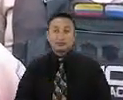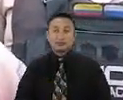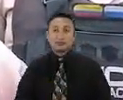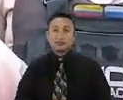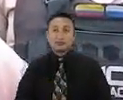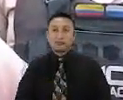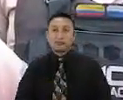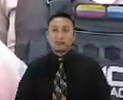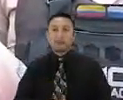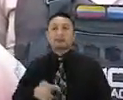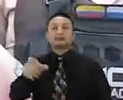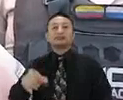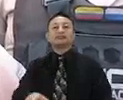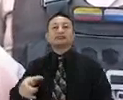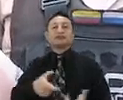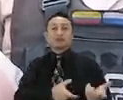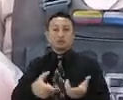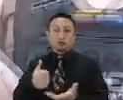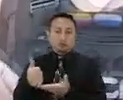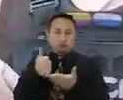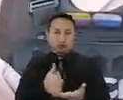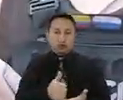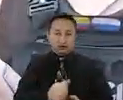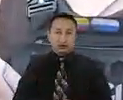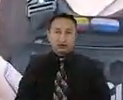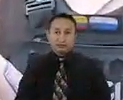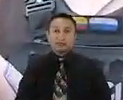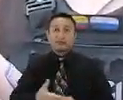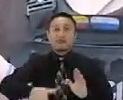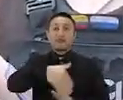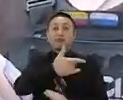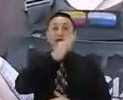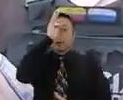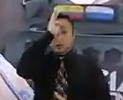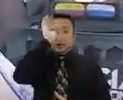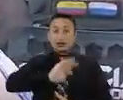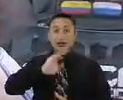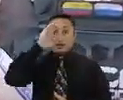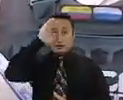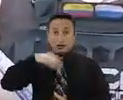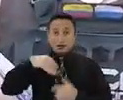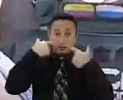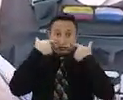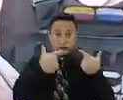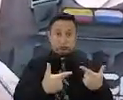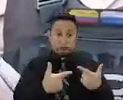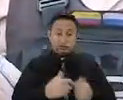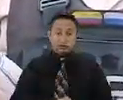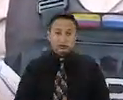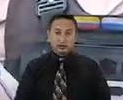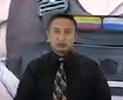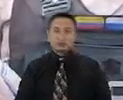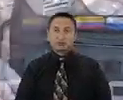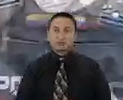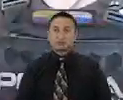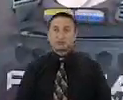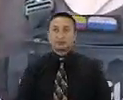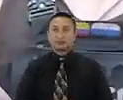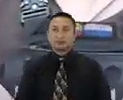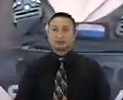por personal del Cuerpo de Bomberos de Quito. Están resguardadas con personal de la casa, en la Casa de Salud, por personal de Policía